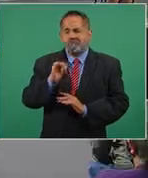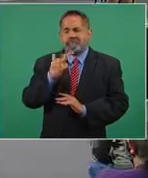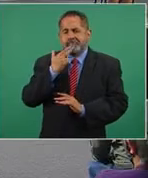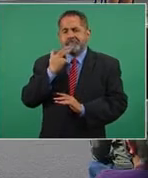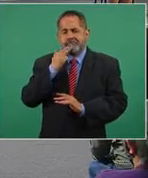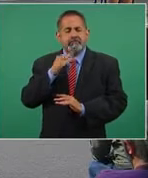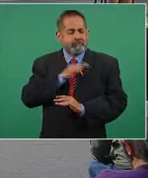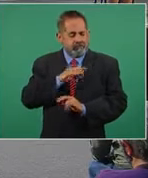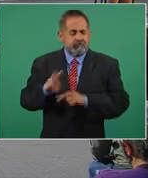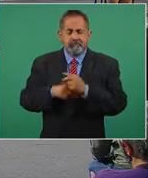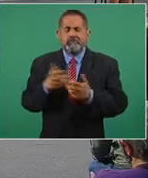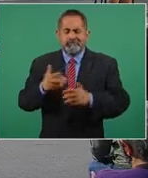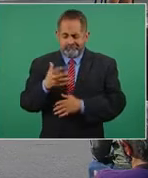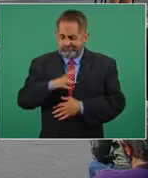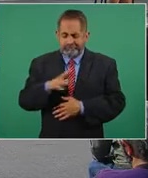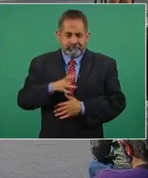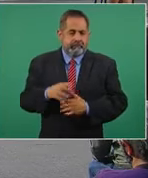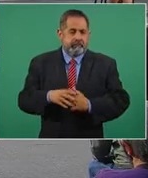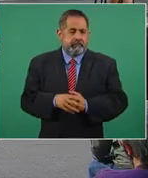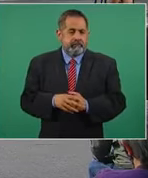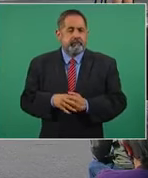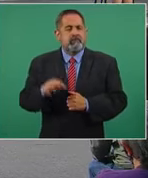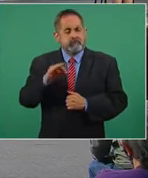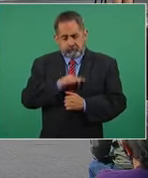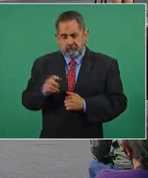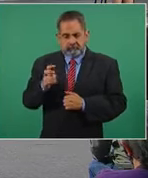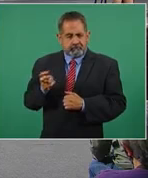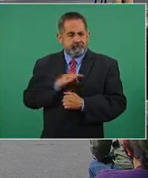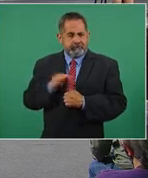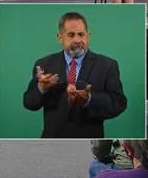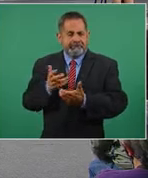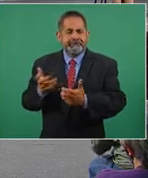cómo hacerlo y se puede hacer